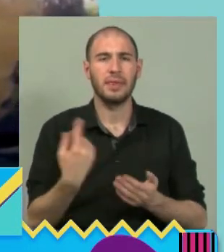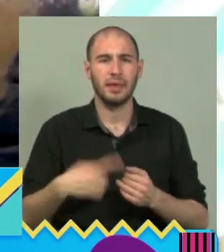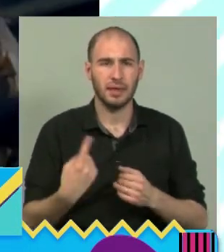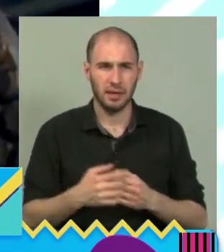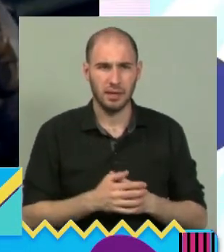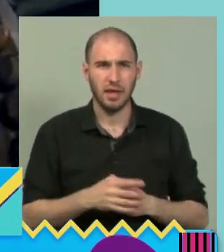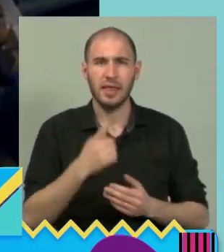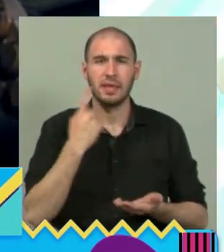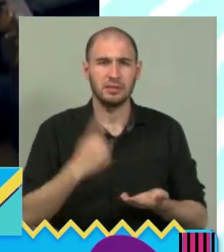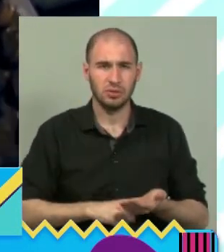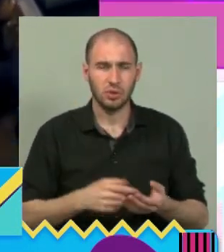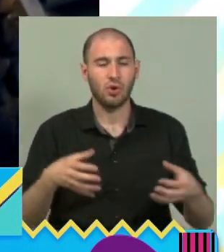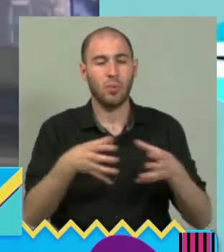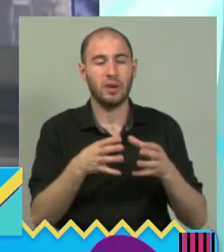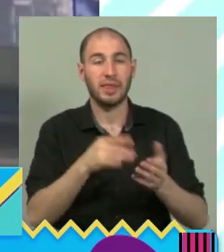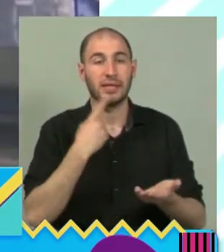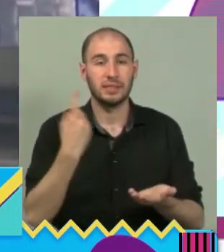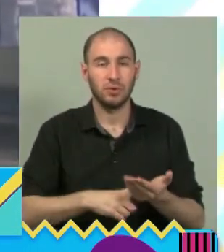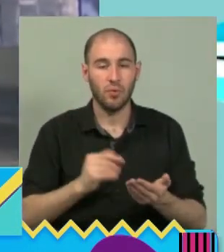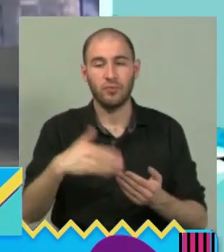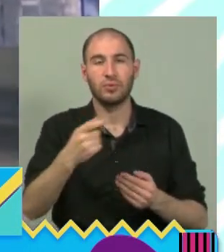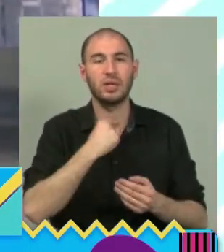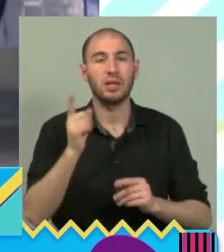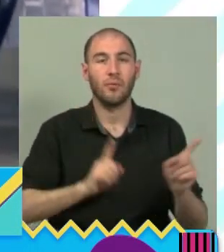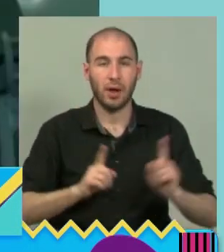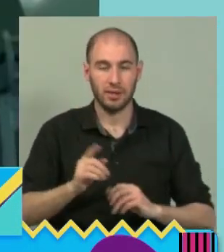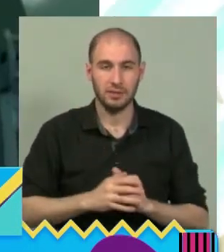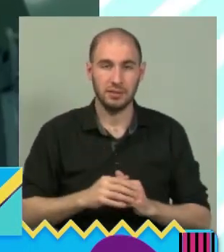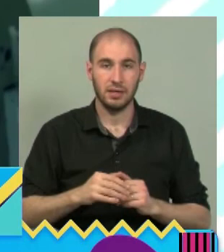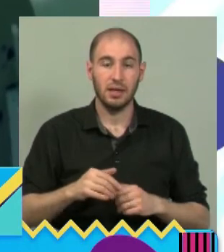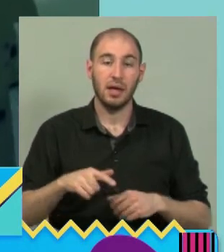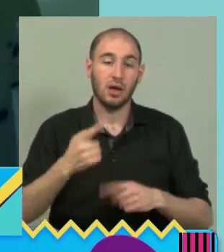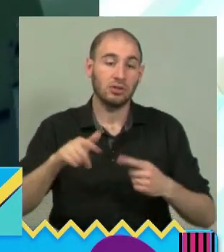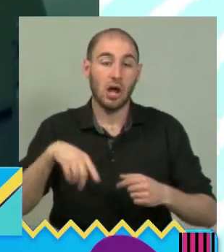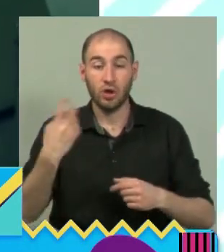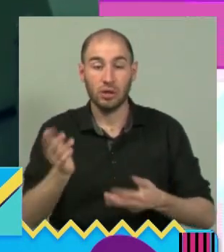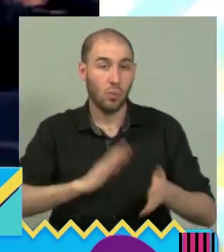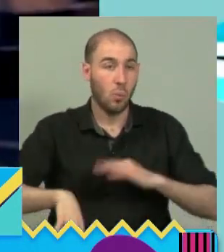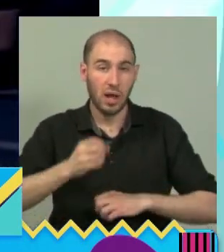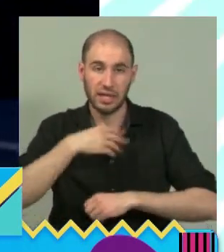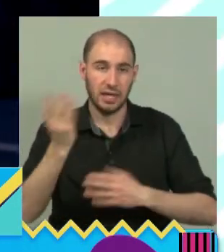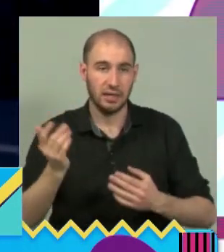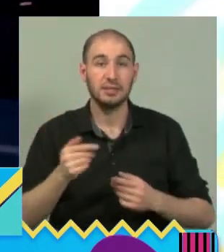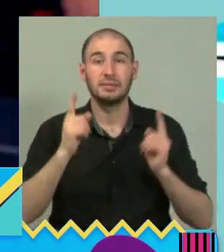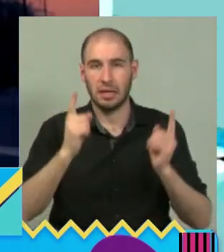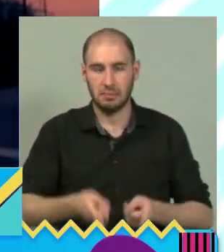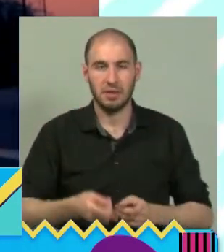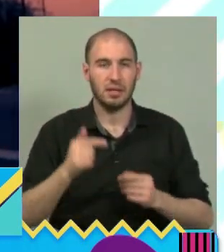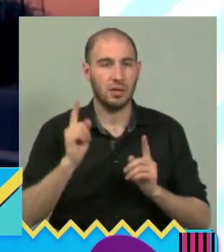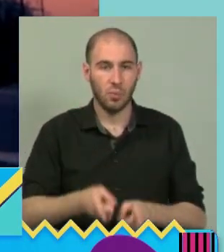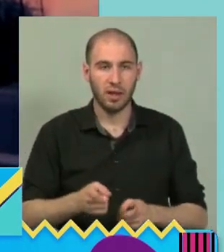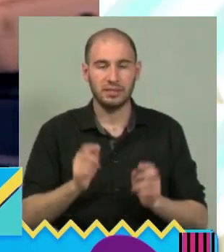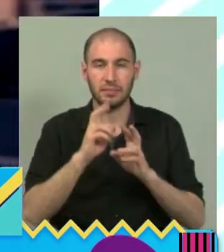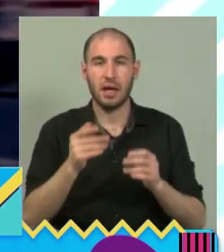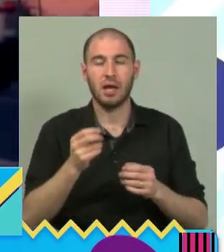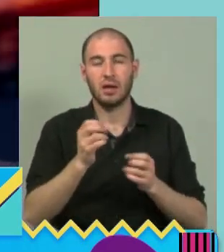poder decidir como comunidad qué futuro queremos. Y en cualquier otra actividad, nosotros consideramos que también se debe hacer. En el tema de